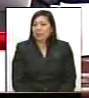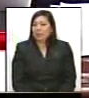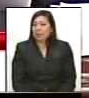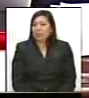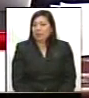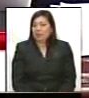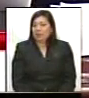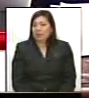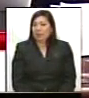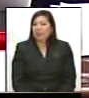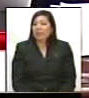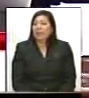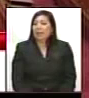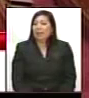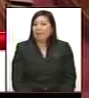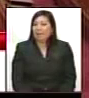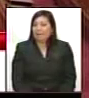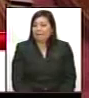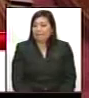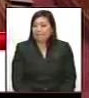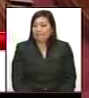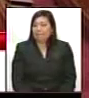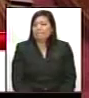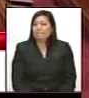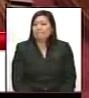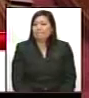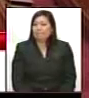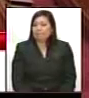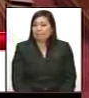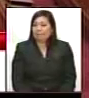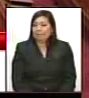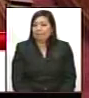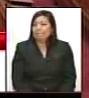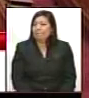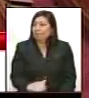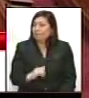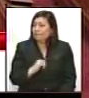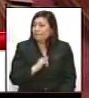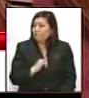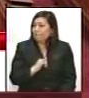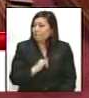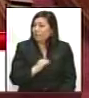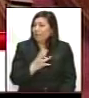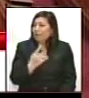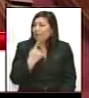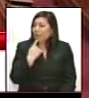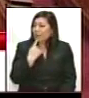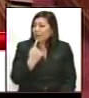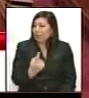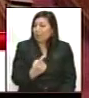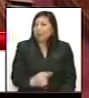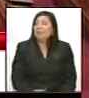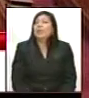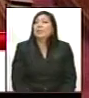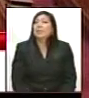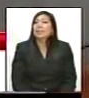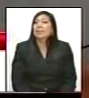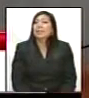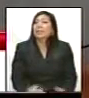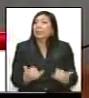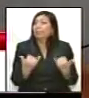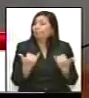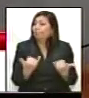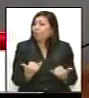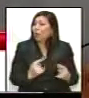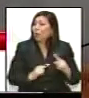gracias presidenta presidenta yo solamente quiero dejar constancia de que aquí